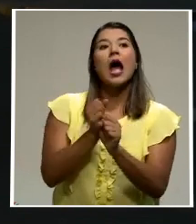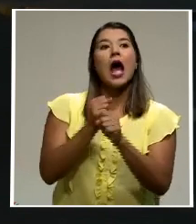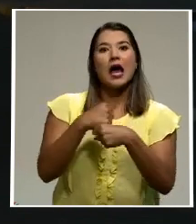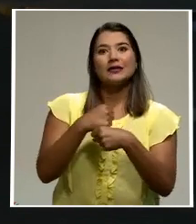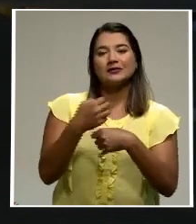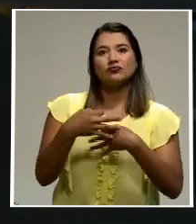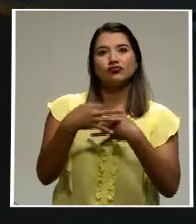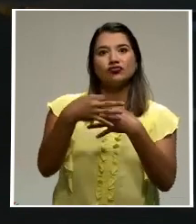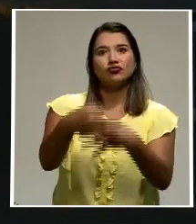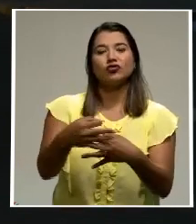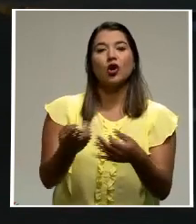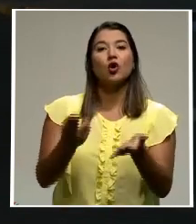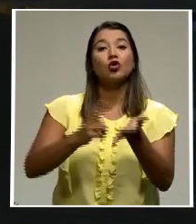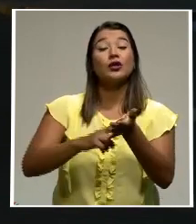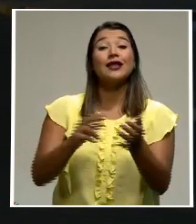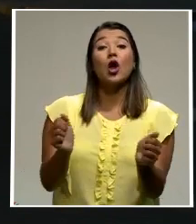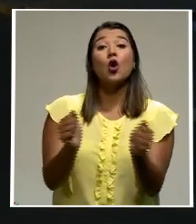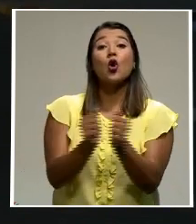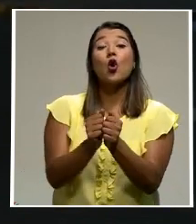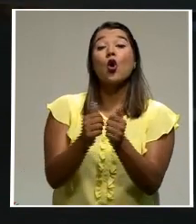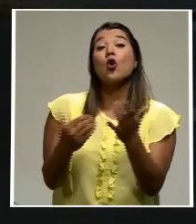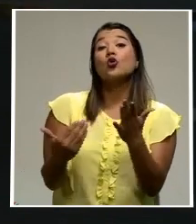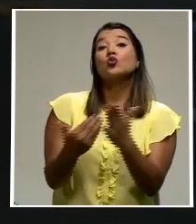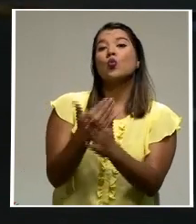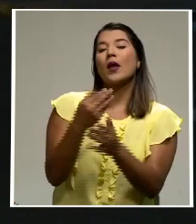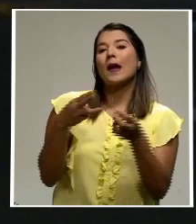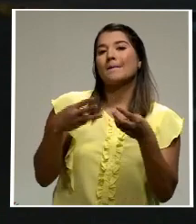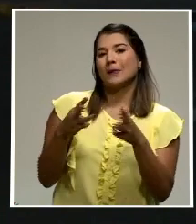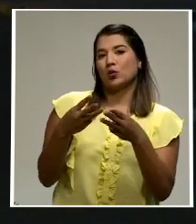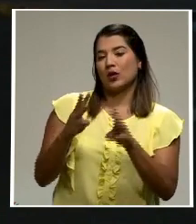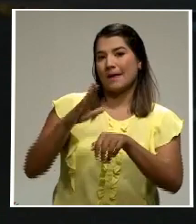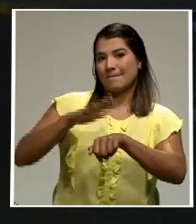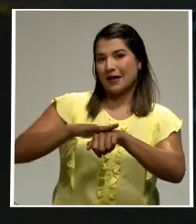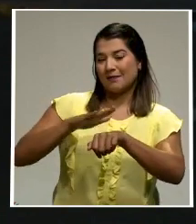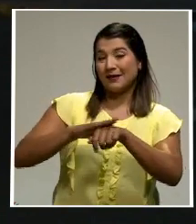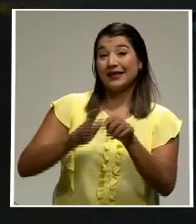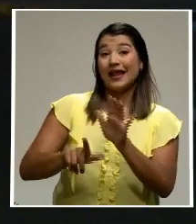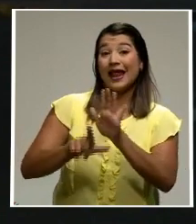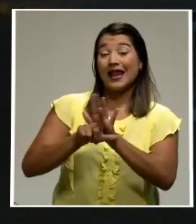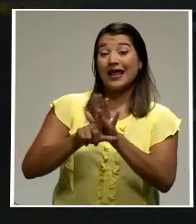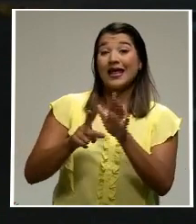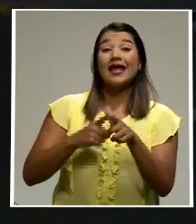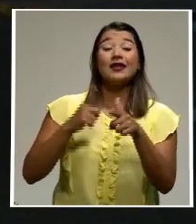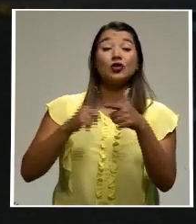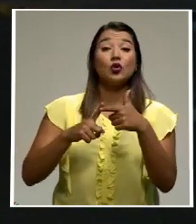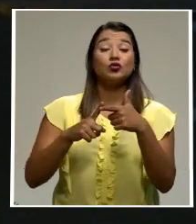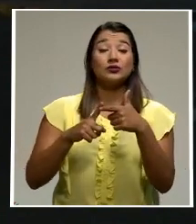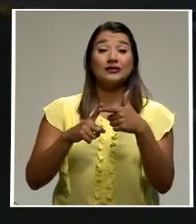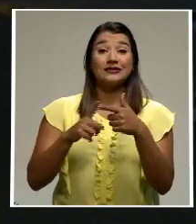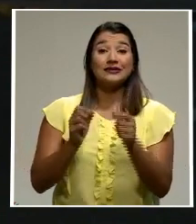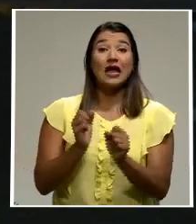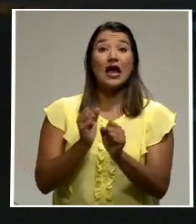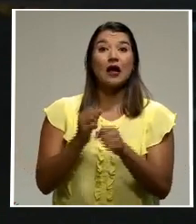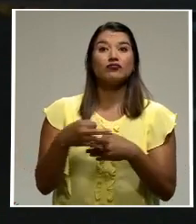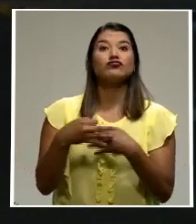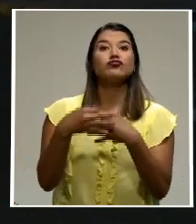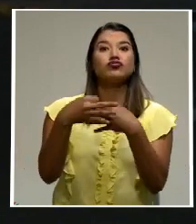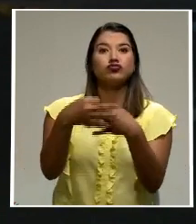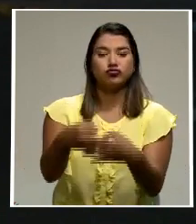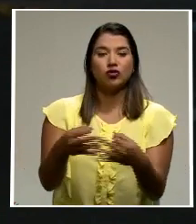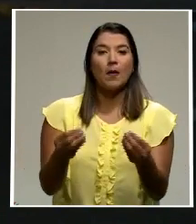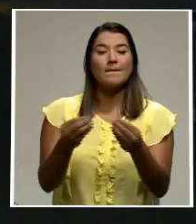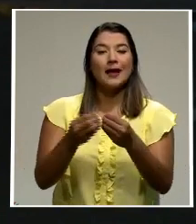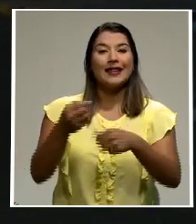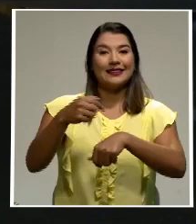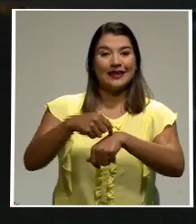ampliación, esto bajo una norma jurídica donde estarían realizando entonces la prórroga o continuarían con